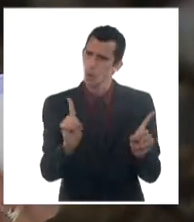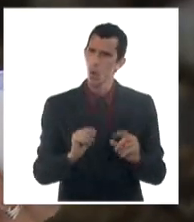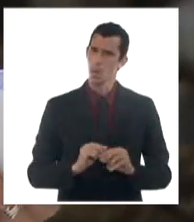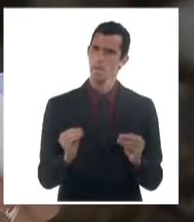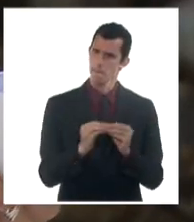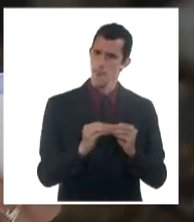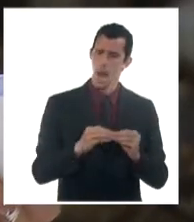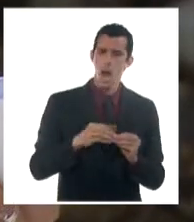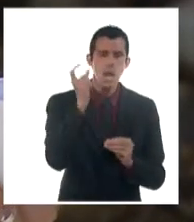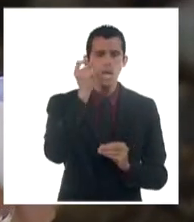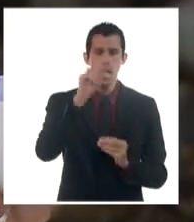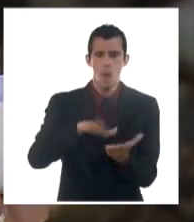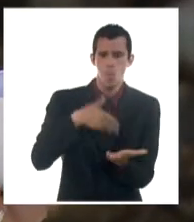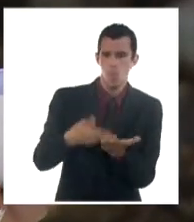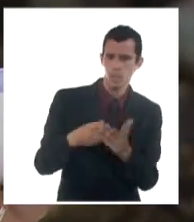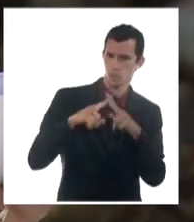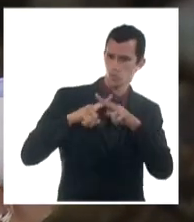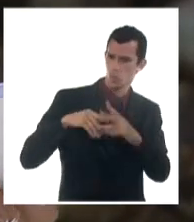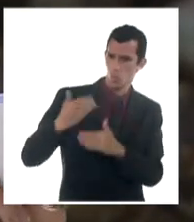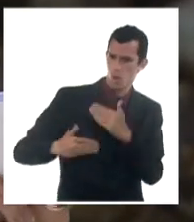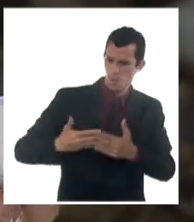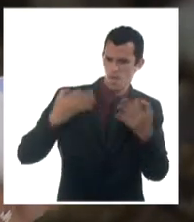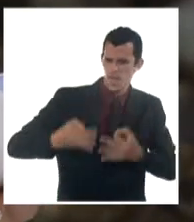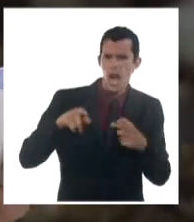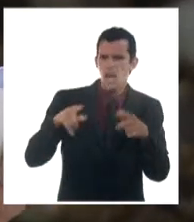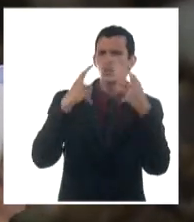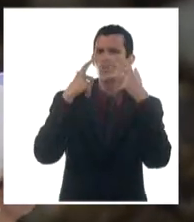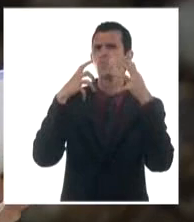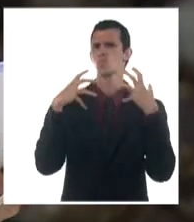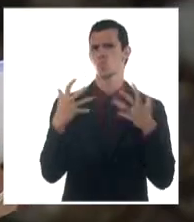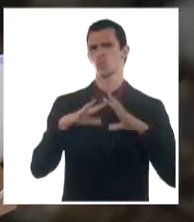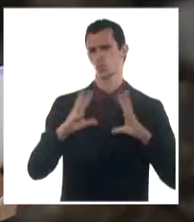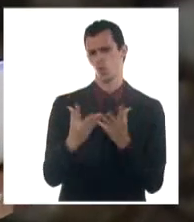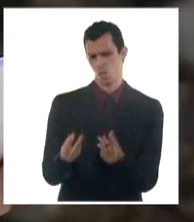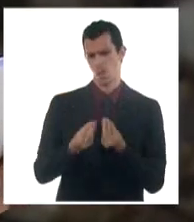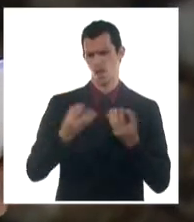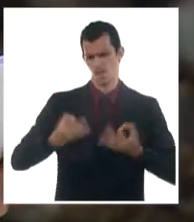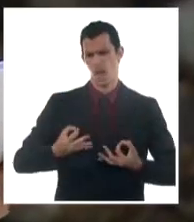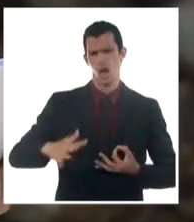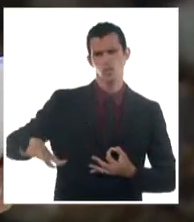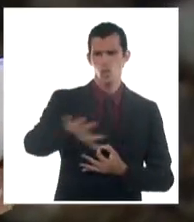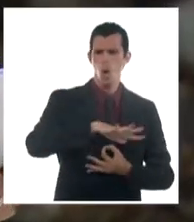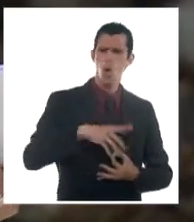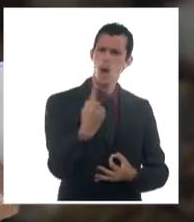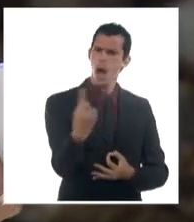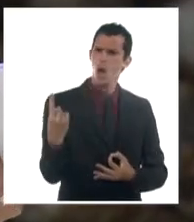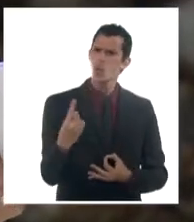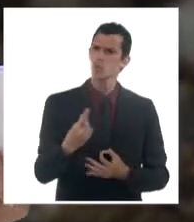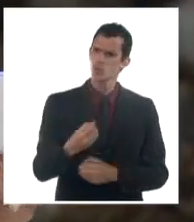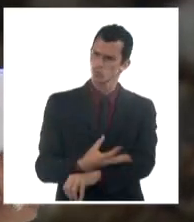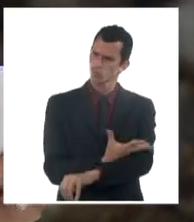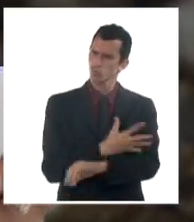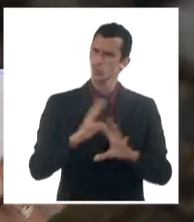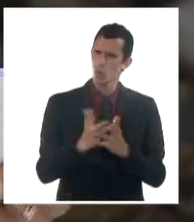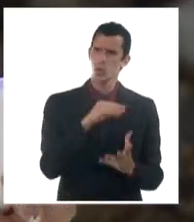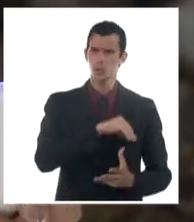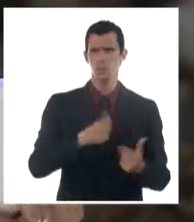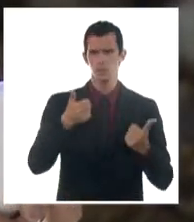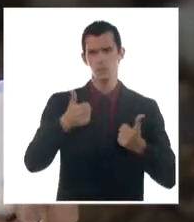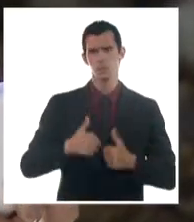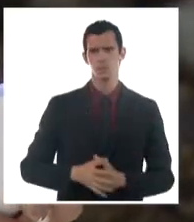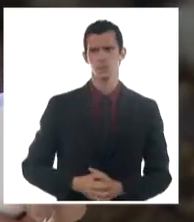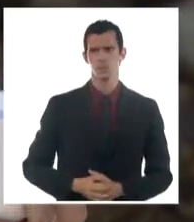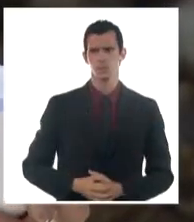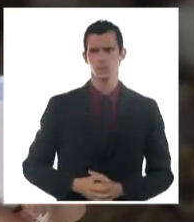la función más honrosa que puede tener el hombre. Ustedes son protagonistas de obras casi anónimas de